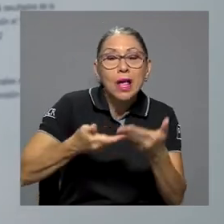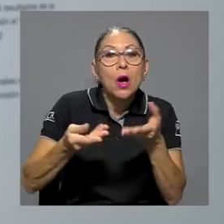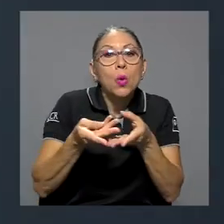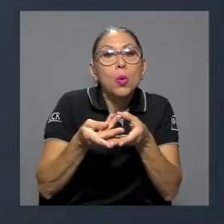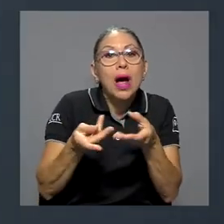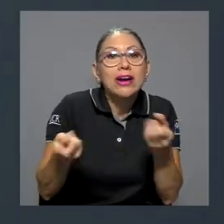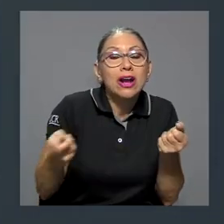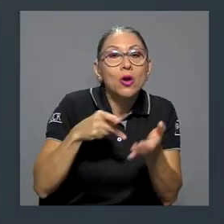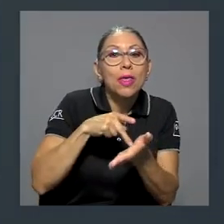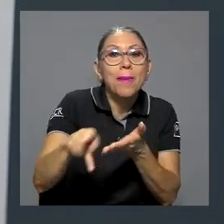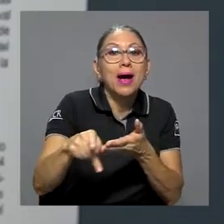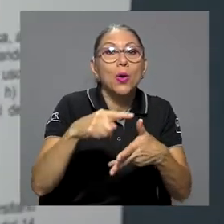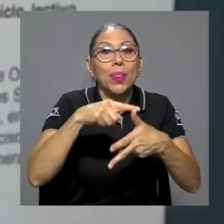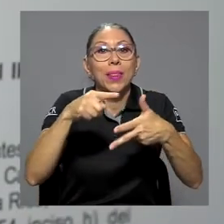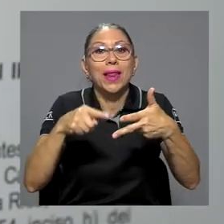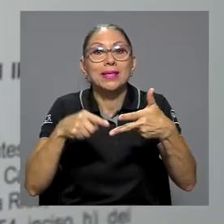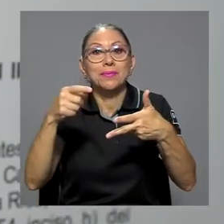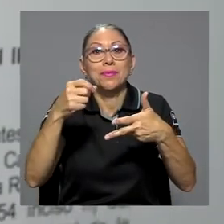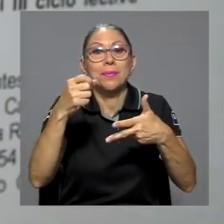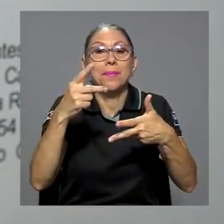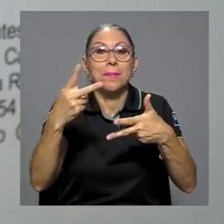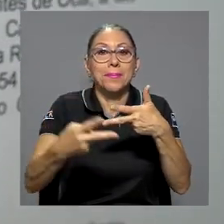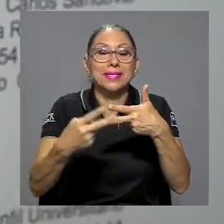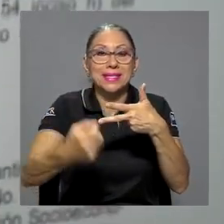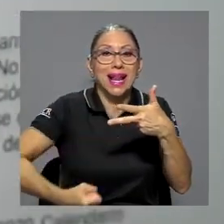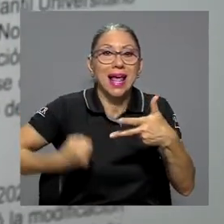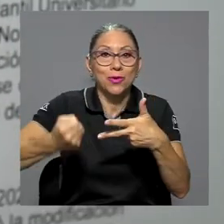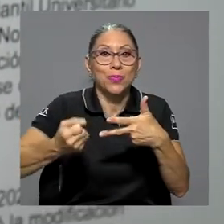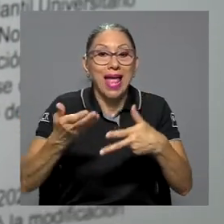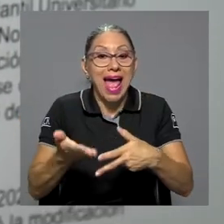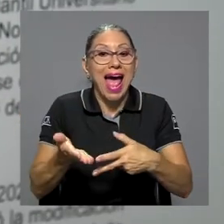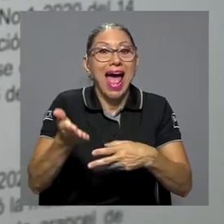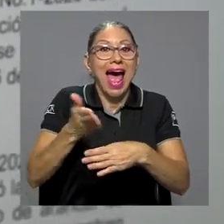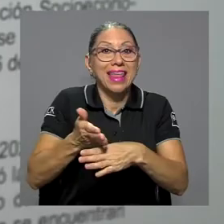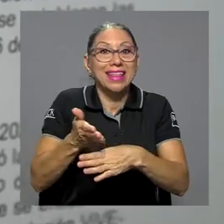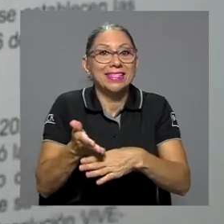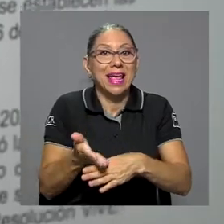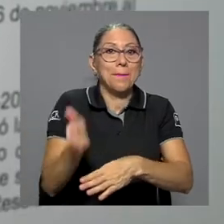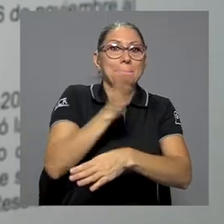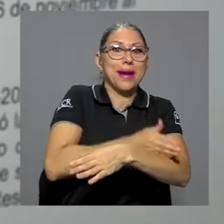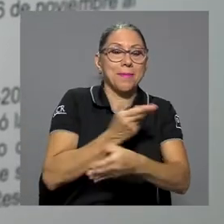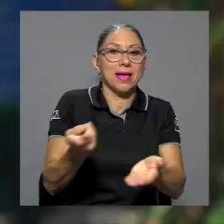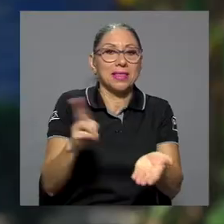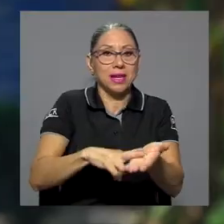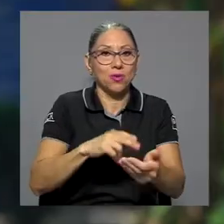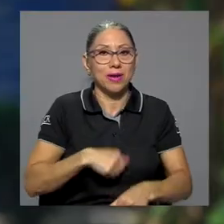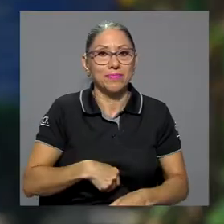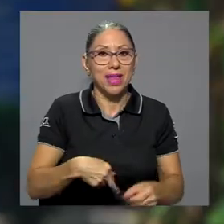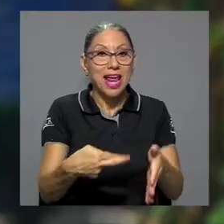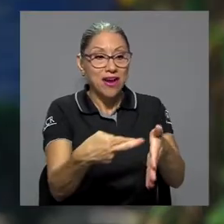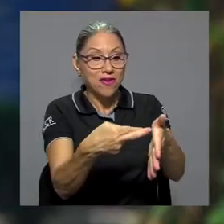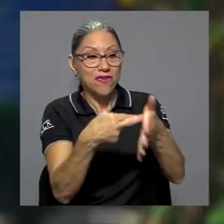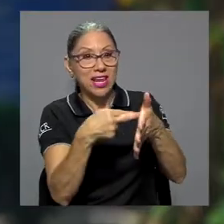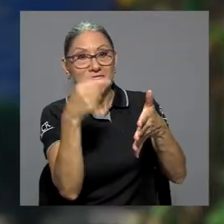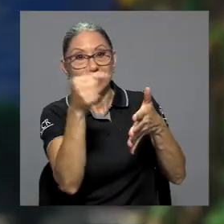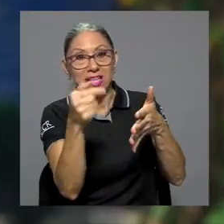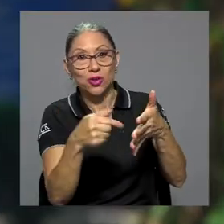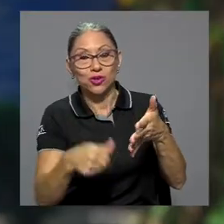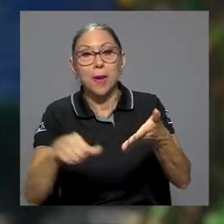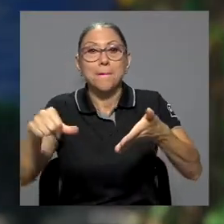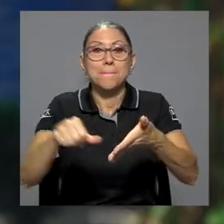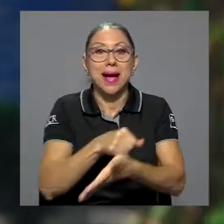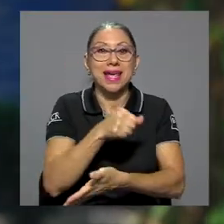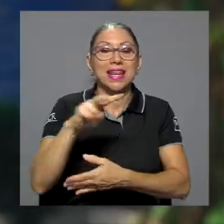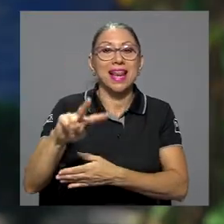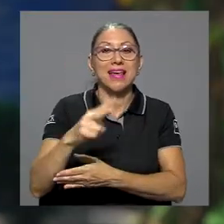de pago en tres periodos del año, previos a los periodos de prematrícula. Los requisitos están detallados en la